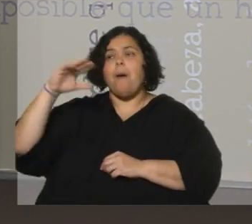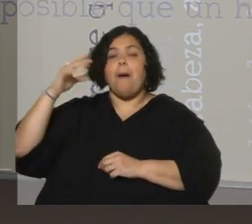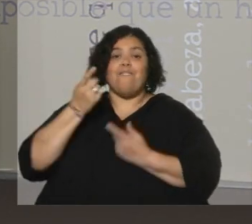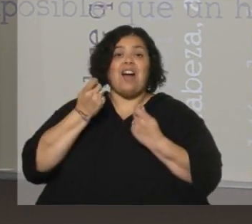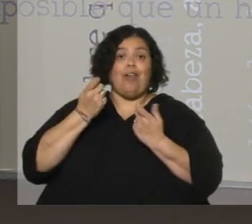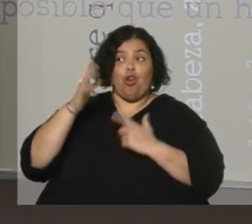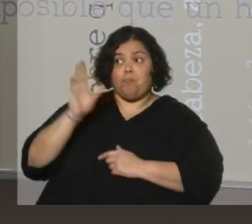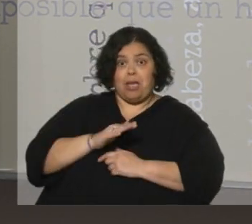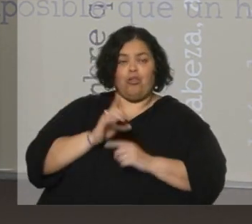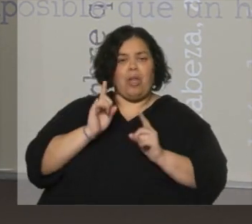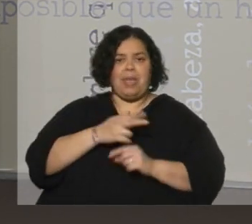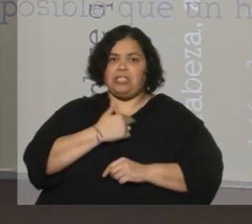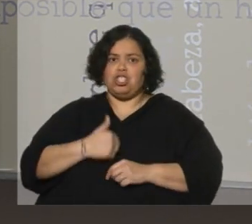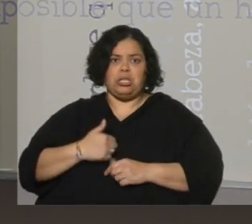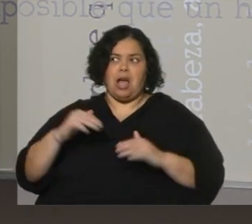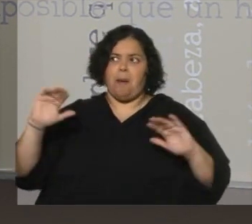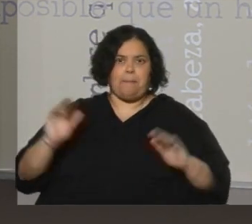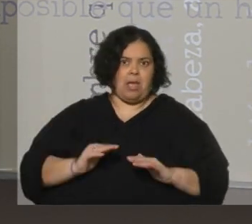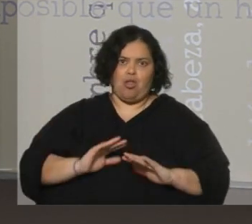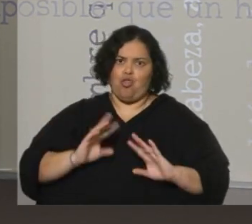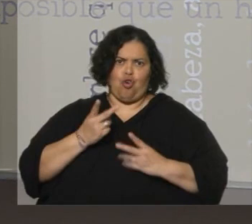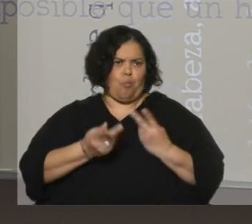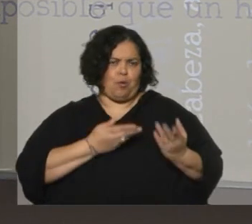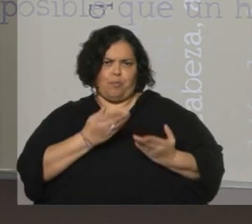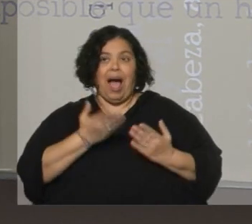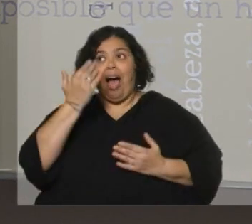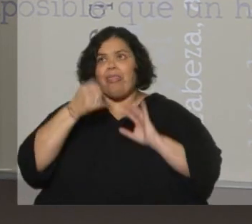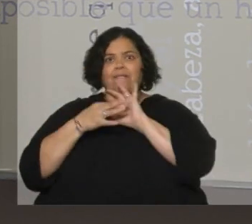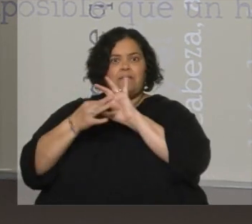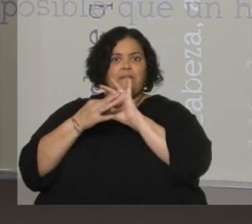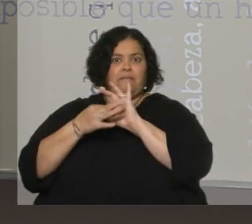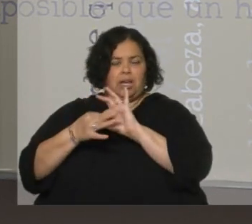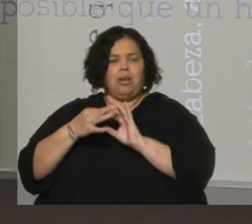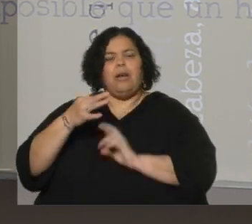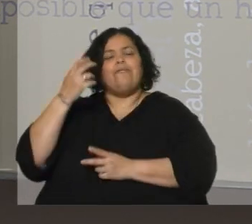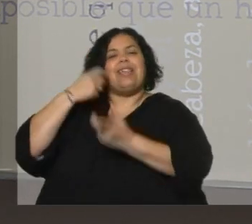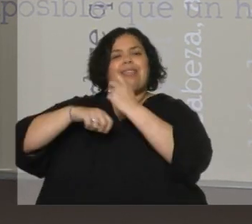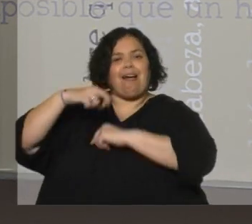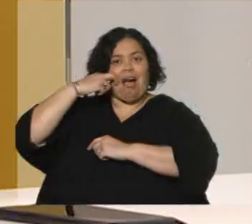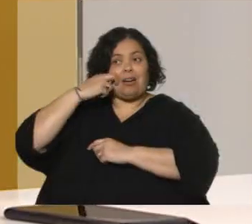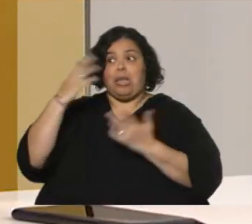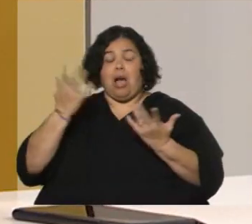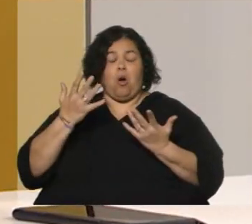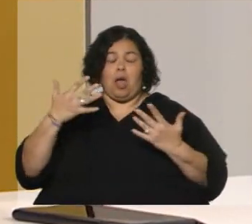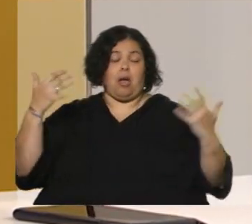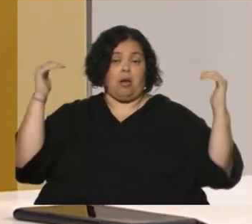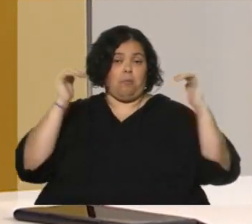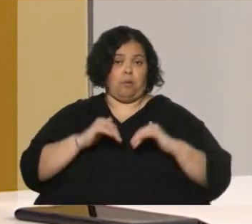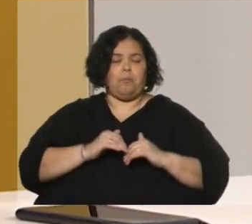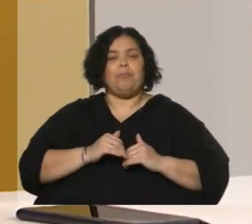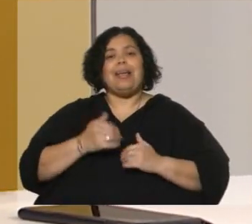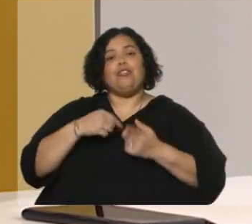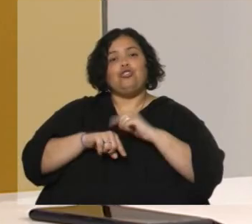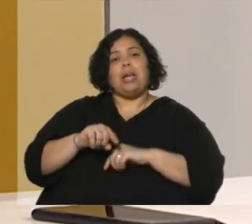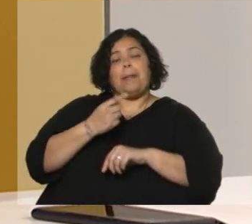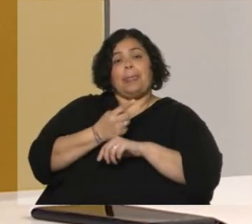muestra una reactivación y nosotros realmente estábamos muy chinad dependientes en la venta de carne y eso nos ha afectado ese era el primer tema traso cambiaro y